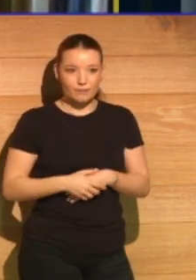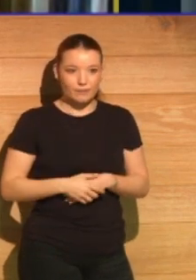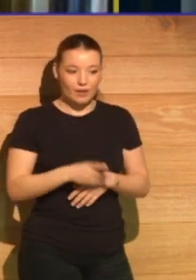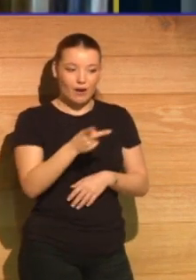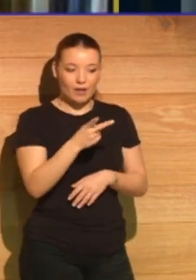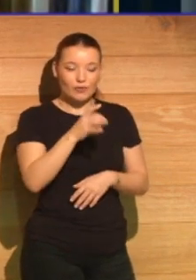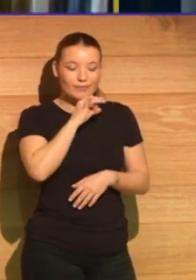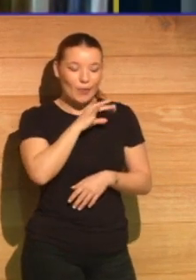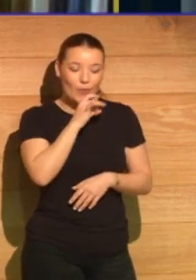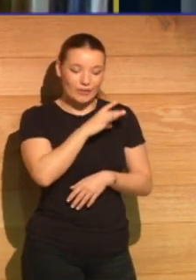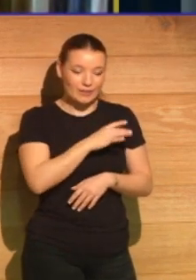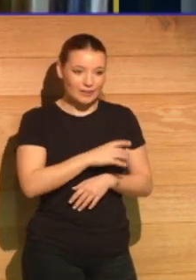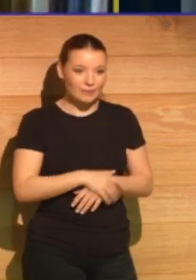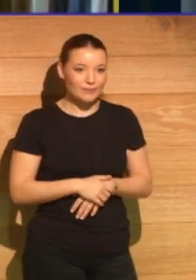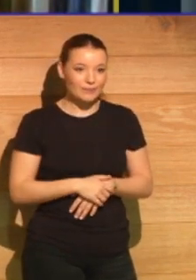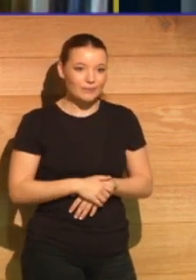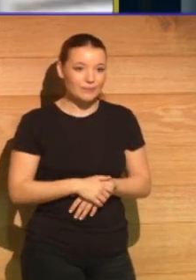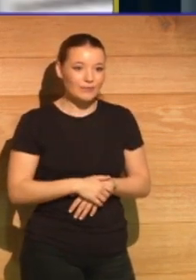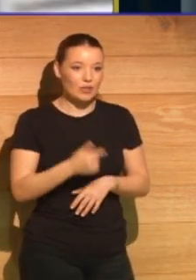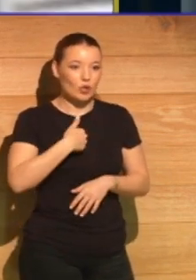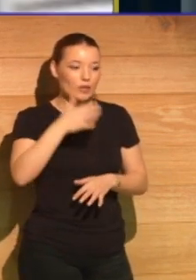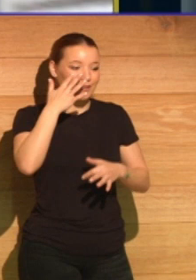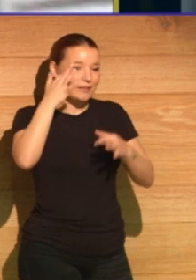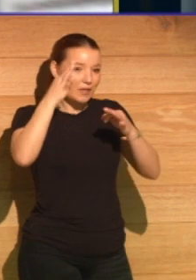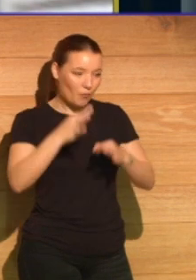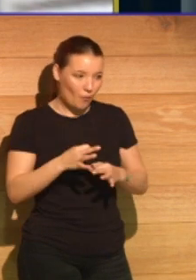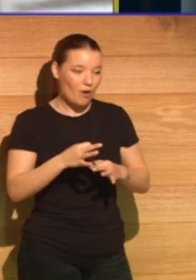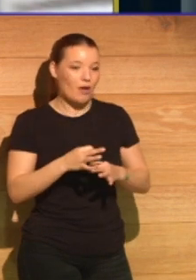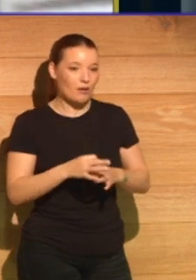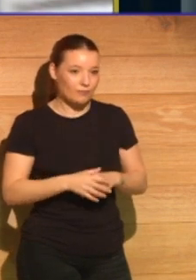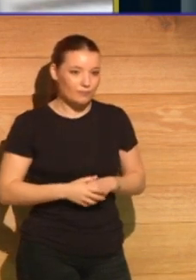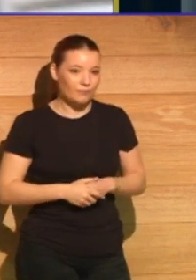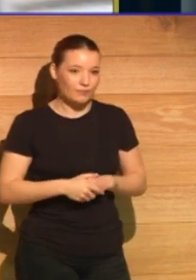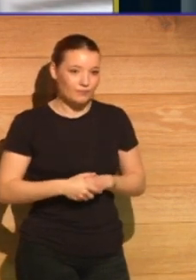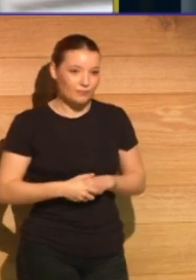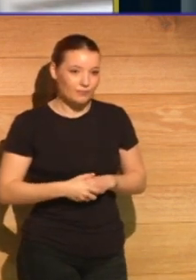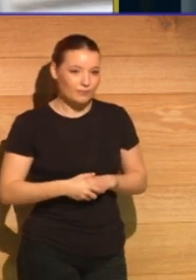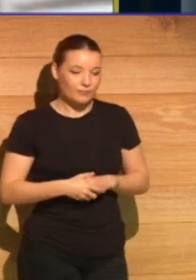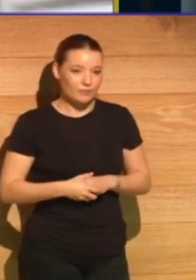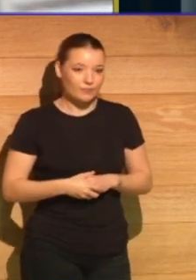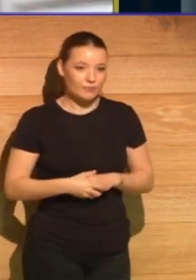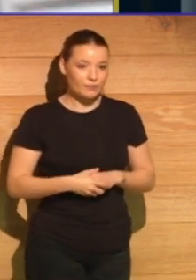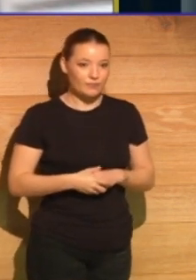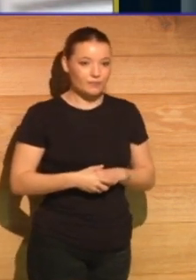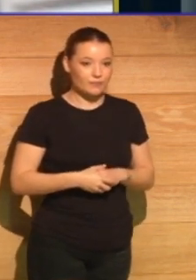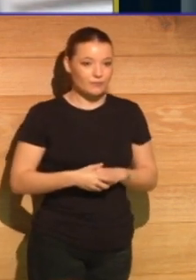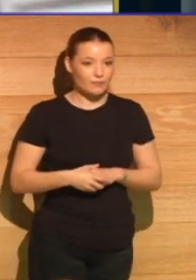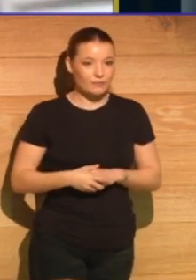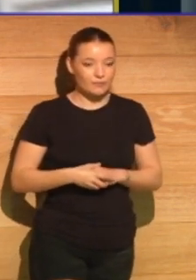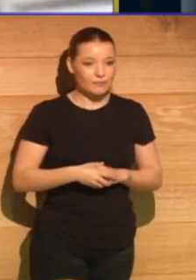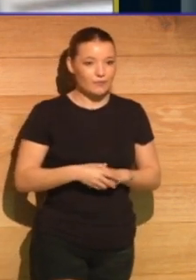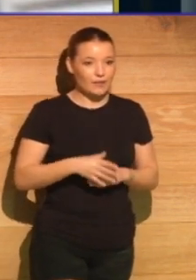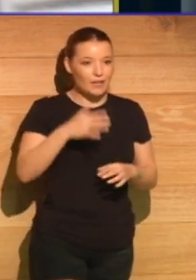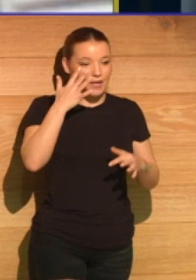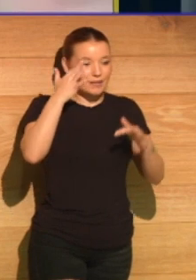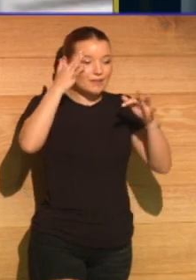acercarse. Estoy segura de que vas a lograr que